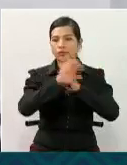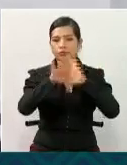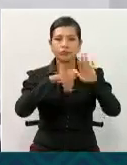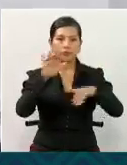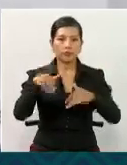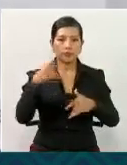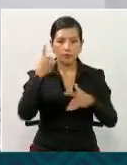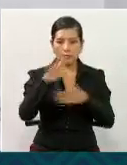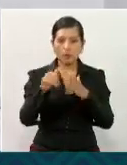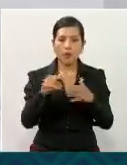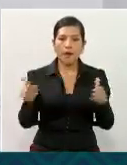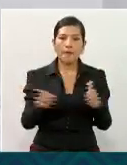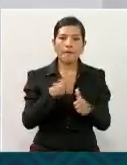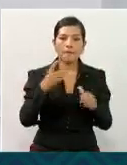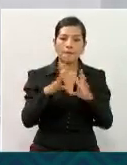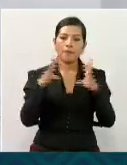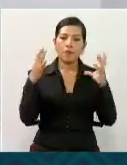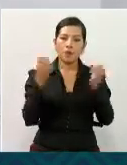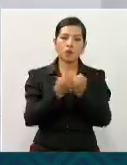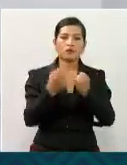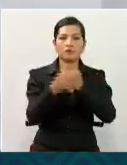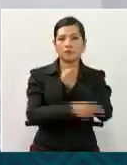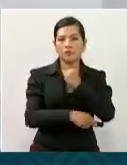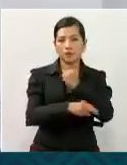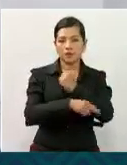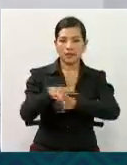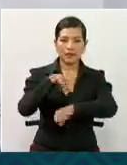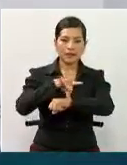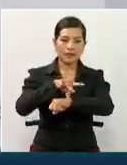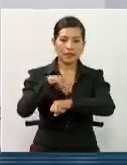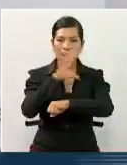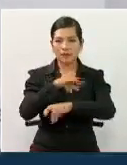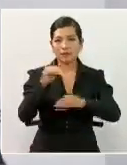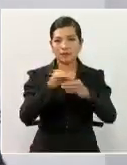primer Congreso Nacional Tierra, Territorio e Instrumento Político.